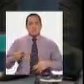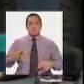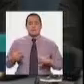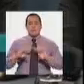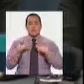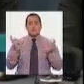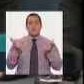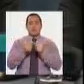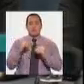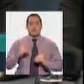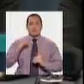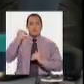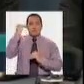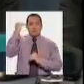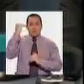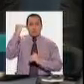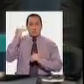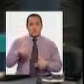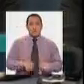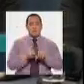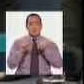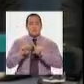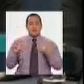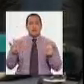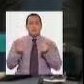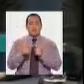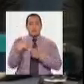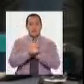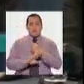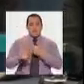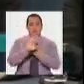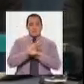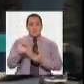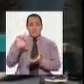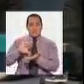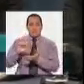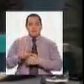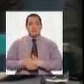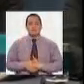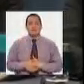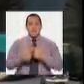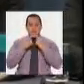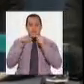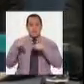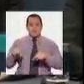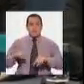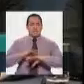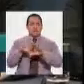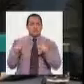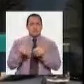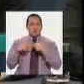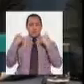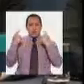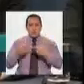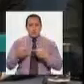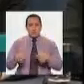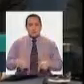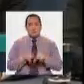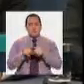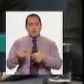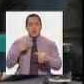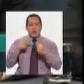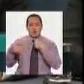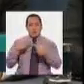Consejo Superior o el Consejo de Defensa Jurídica del Estado, está en toda la atribución de coordinar